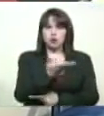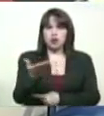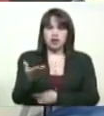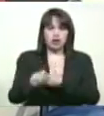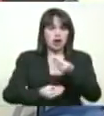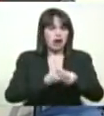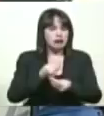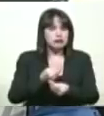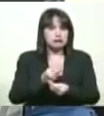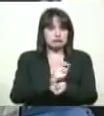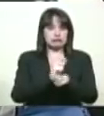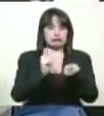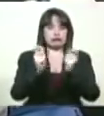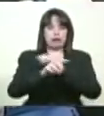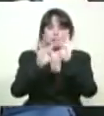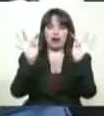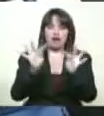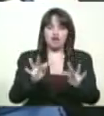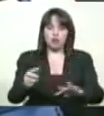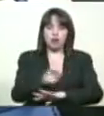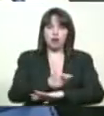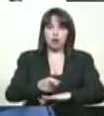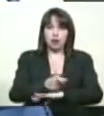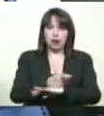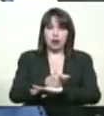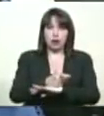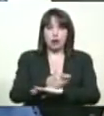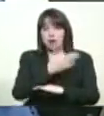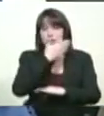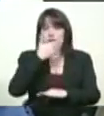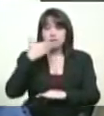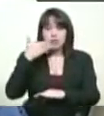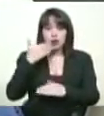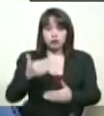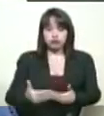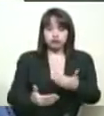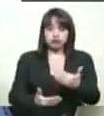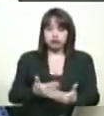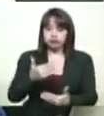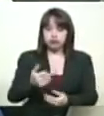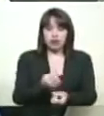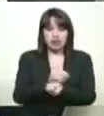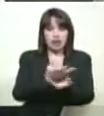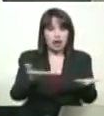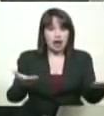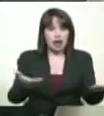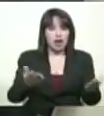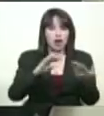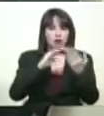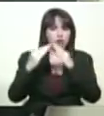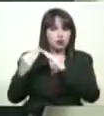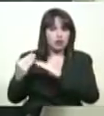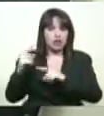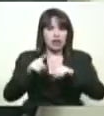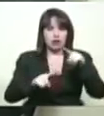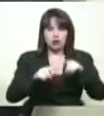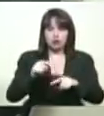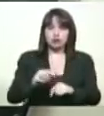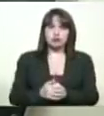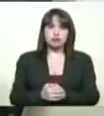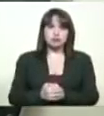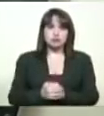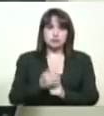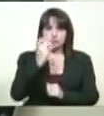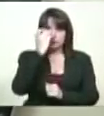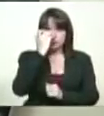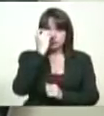gobernantes mejora la posibilidad de llegar de verdad es como lo que hemos